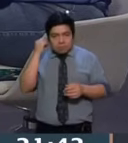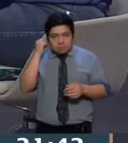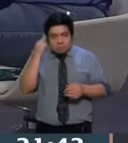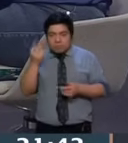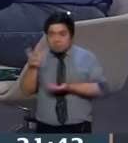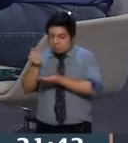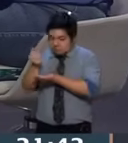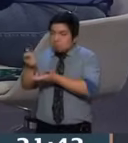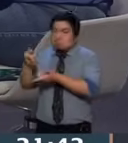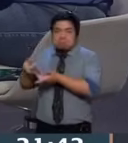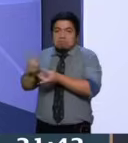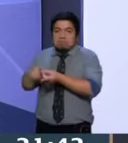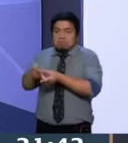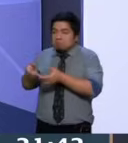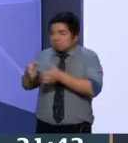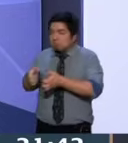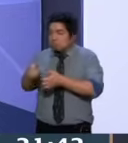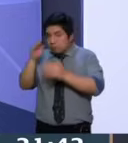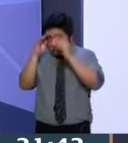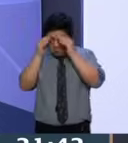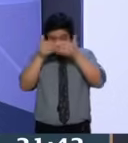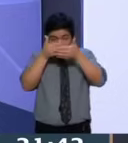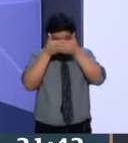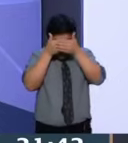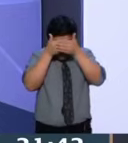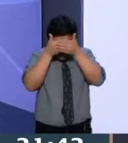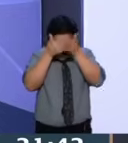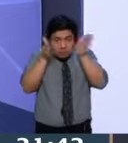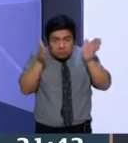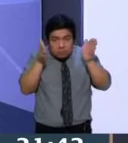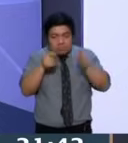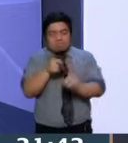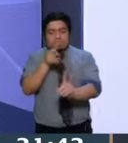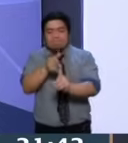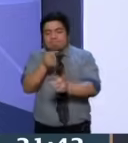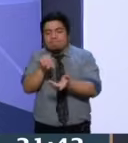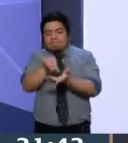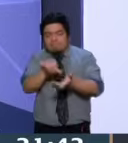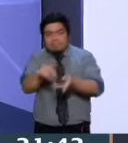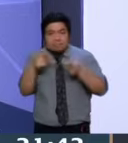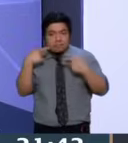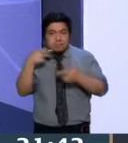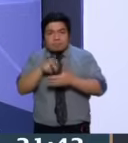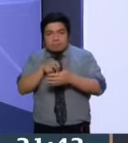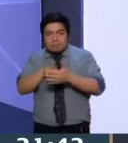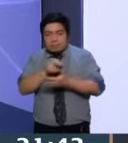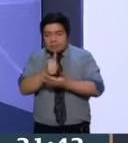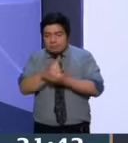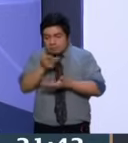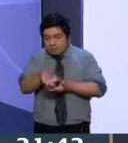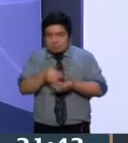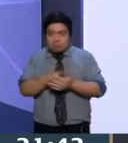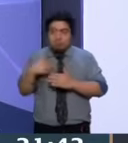recurso, Ana Y Francis? pensar Quiero en pensar. un cambio paradigmático, poner el cuidado al centro de la política pública, que ese cambio ha